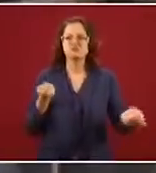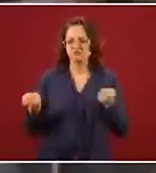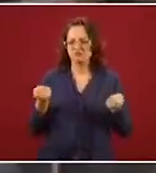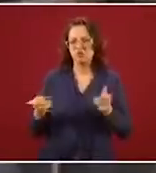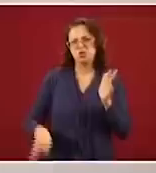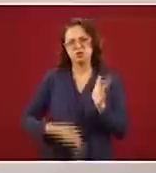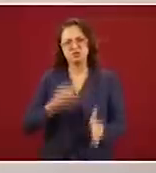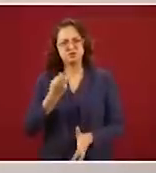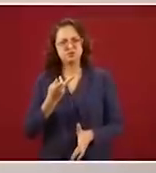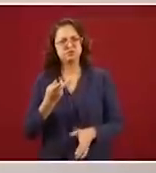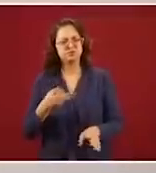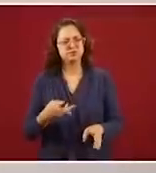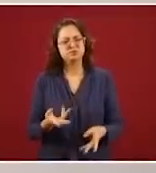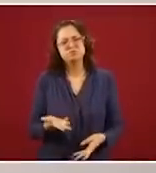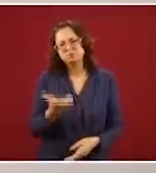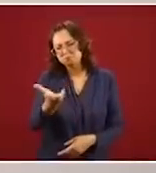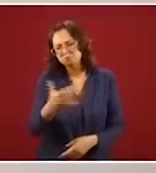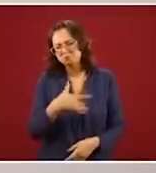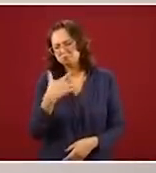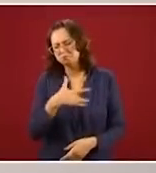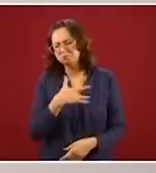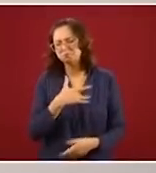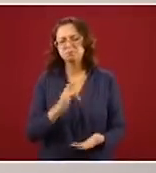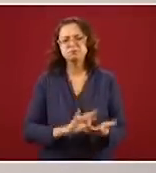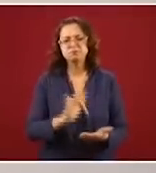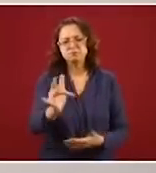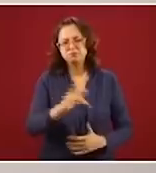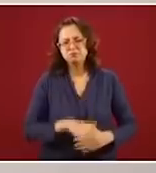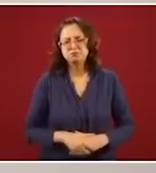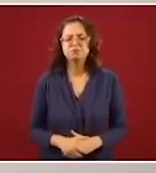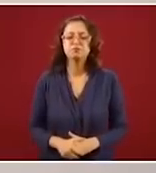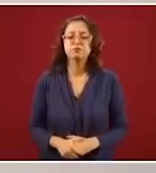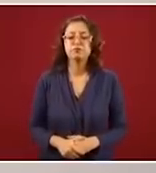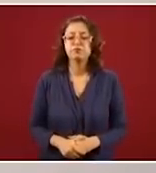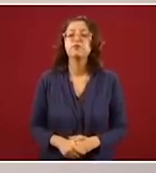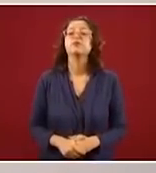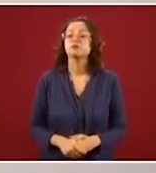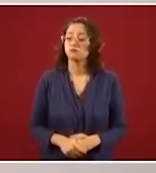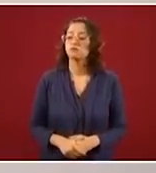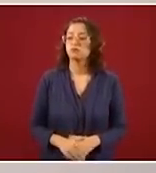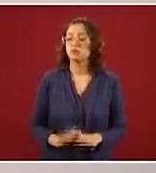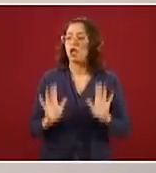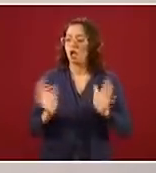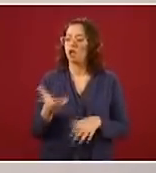tomadas? Gracias. Sí, ya hay un plan para eso, y qué bien que me lo preguntas.